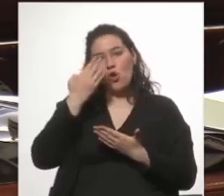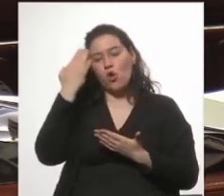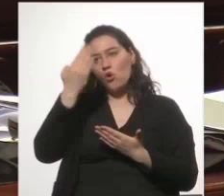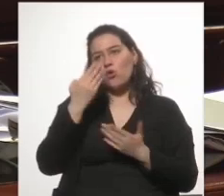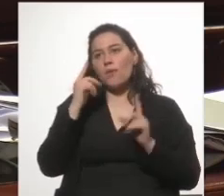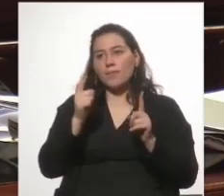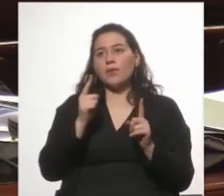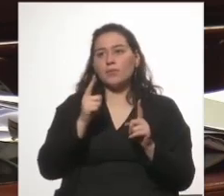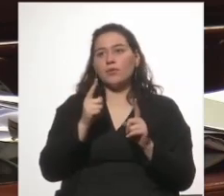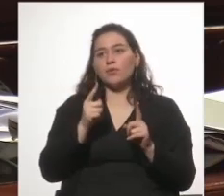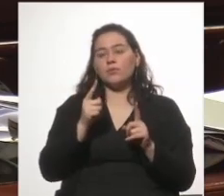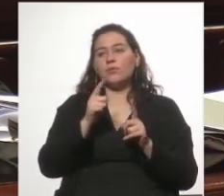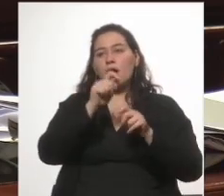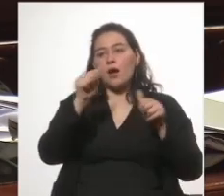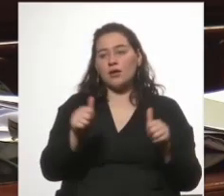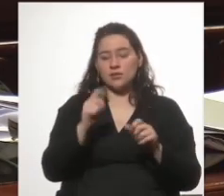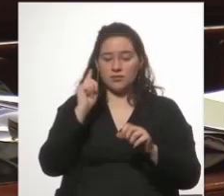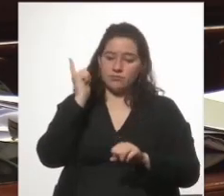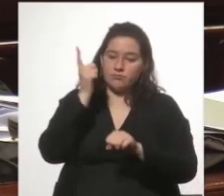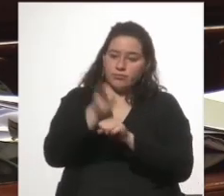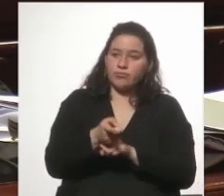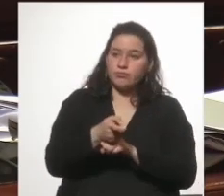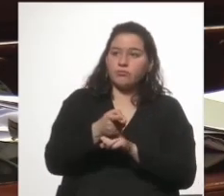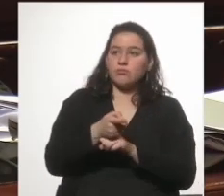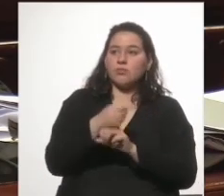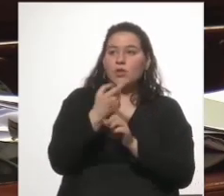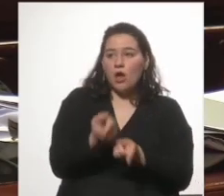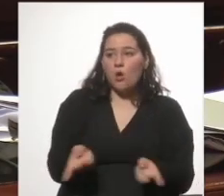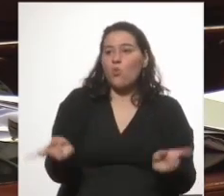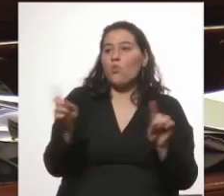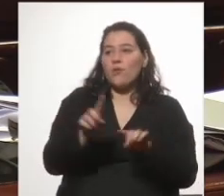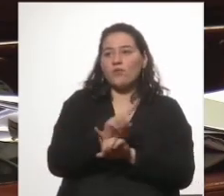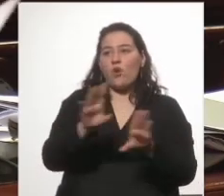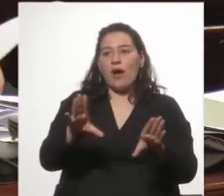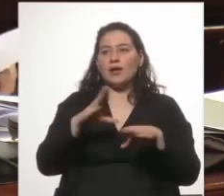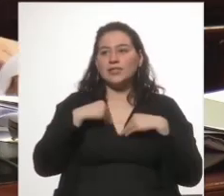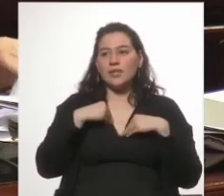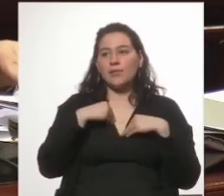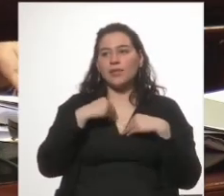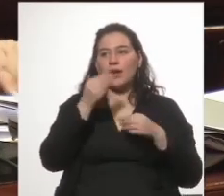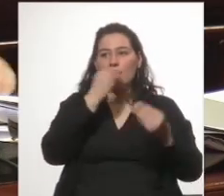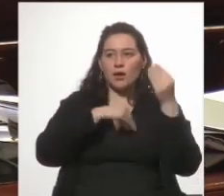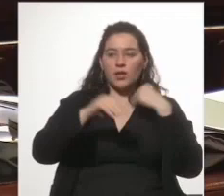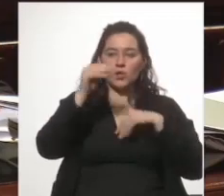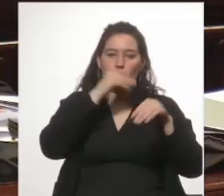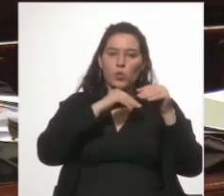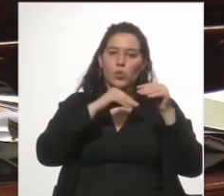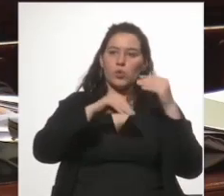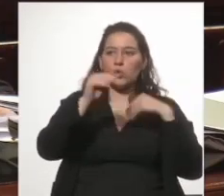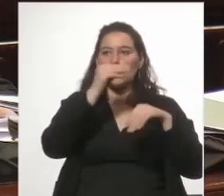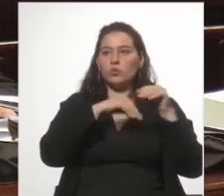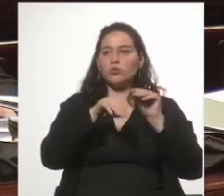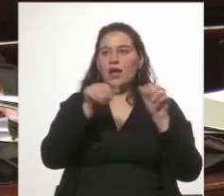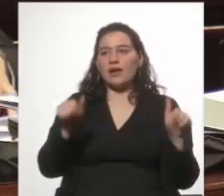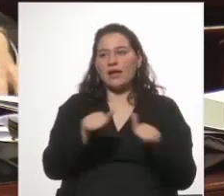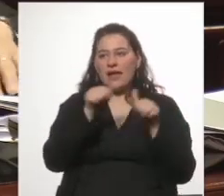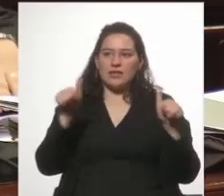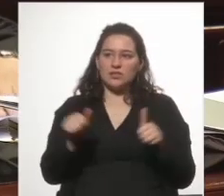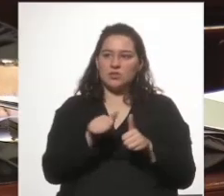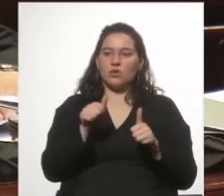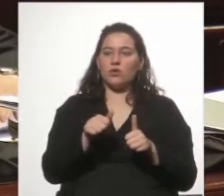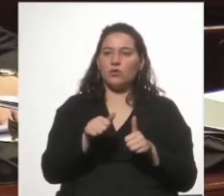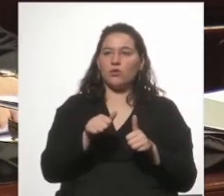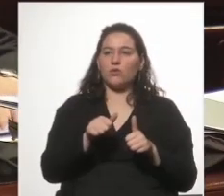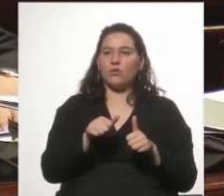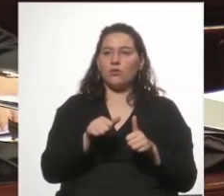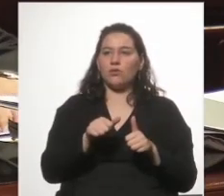la homologación del fallo recaído, resultando inaceptable la excusa que se procedió de esa manera por la simple razón que